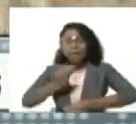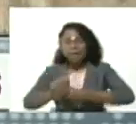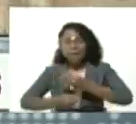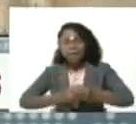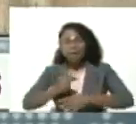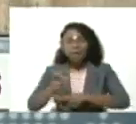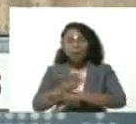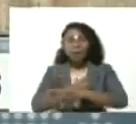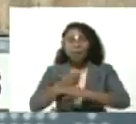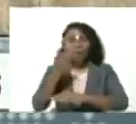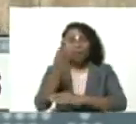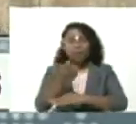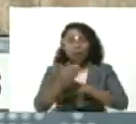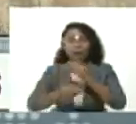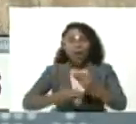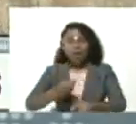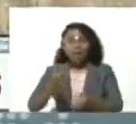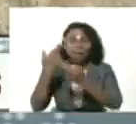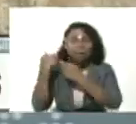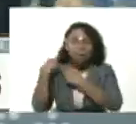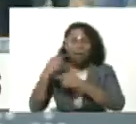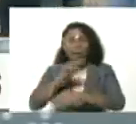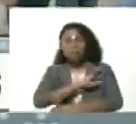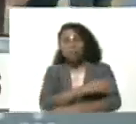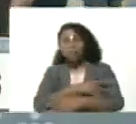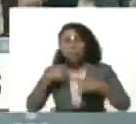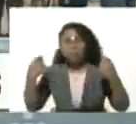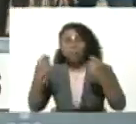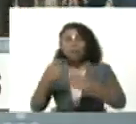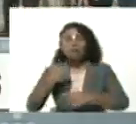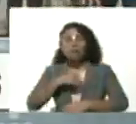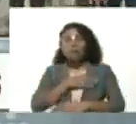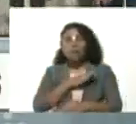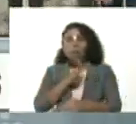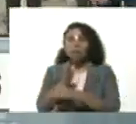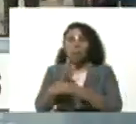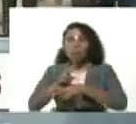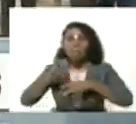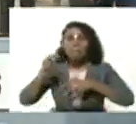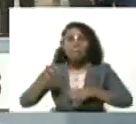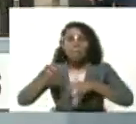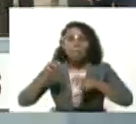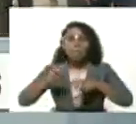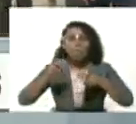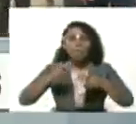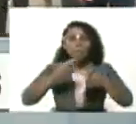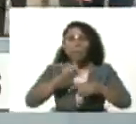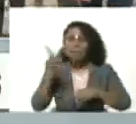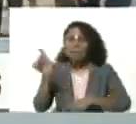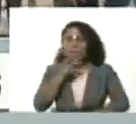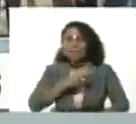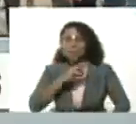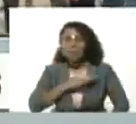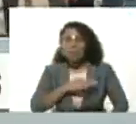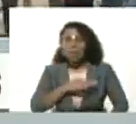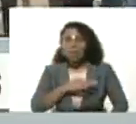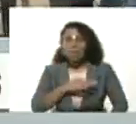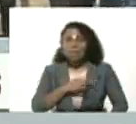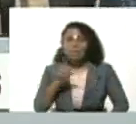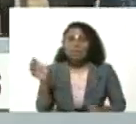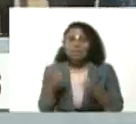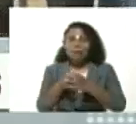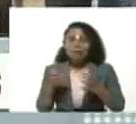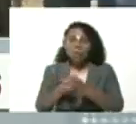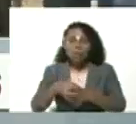el gobierno que usted preside y el poder popular. Nosotros íbamos caminando, por ejemplo, y esas señoras son del grupo